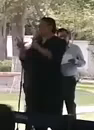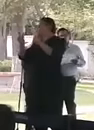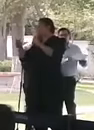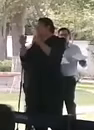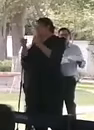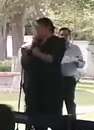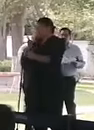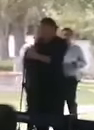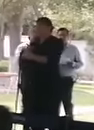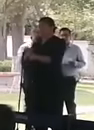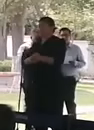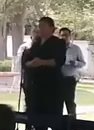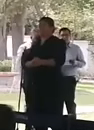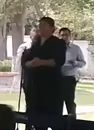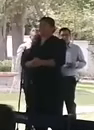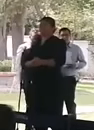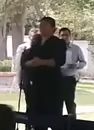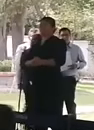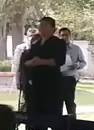seguridad, y